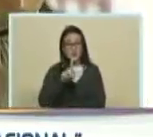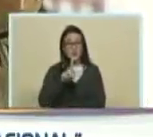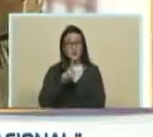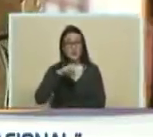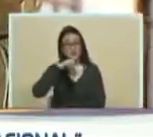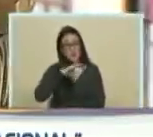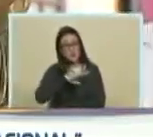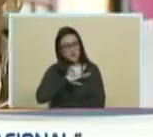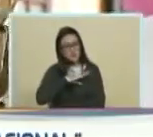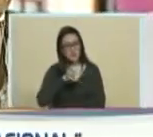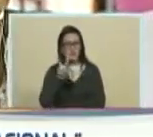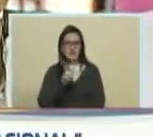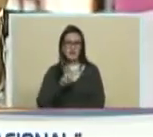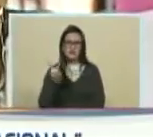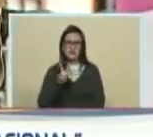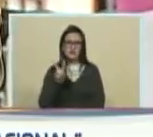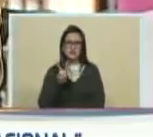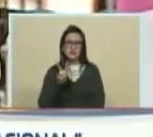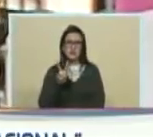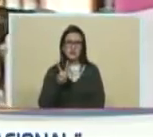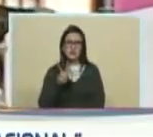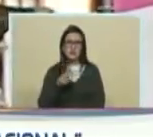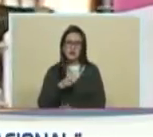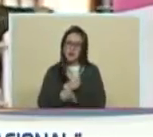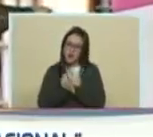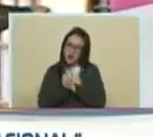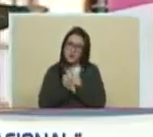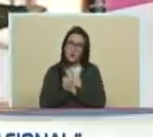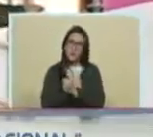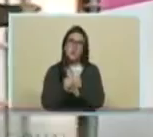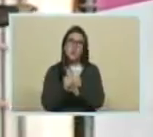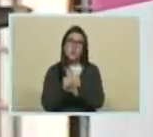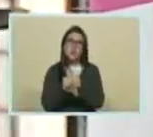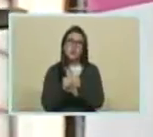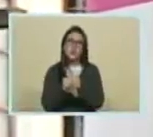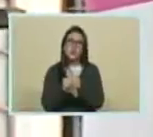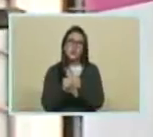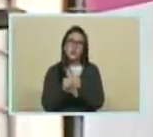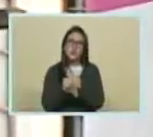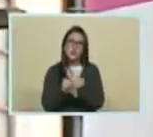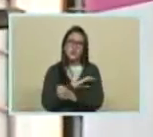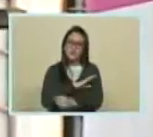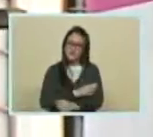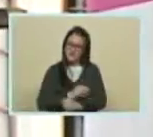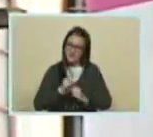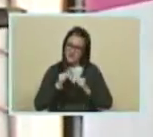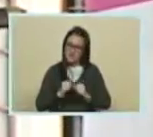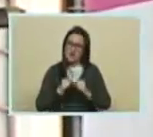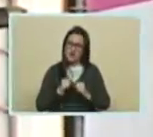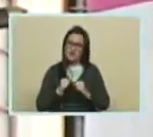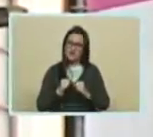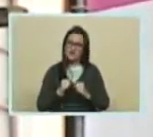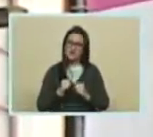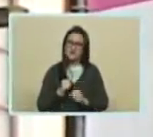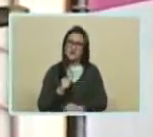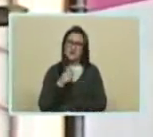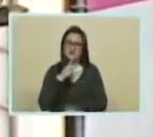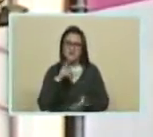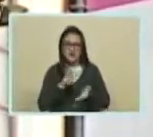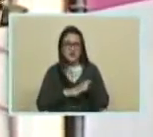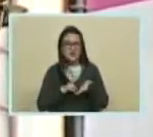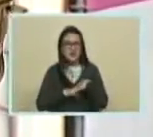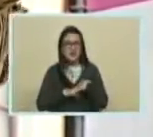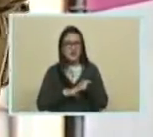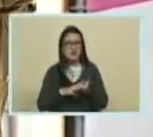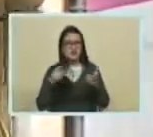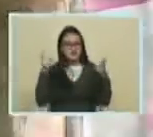Venezuela, digamos con amor, con mucha fuerza, con la fuerza de la verdad,